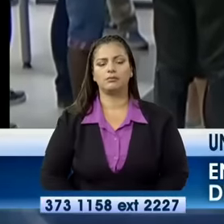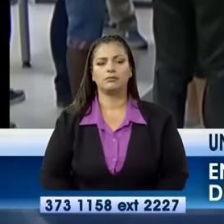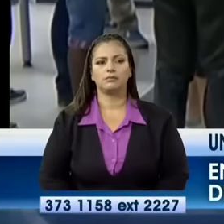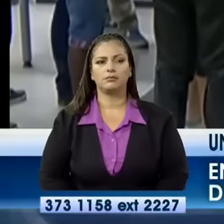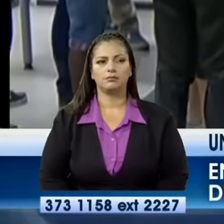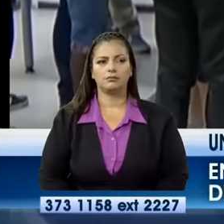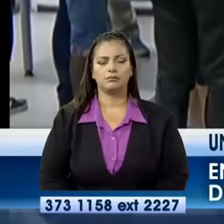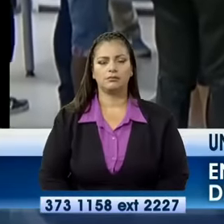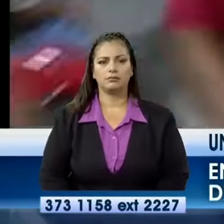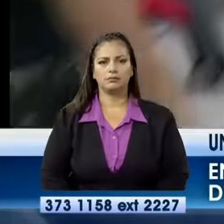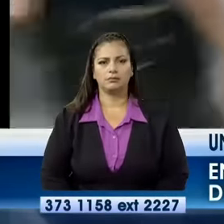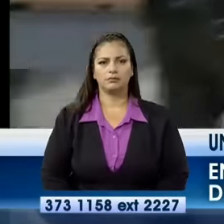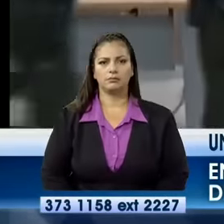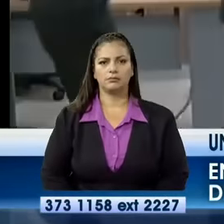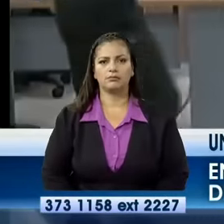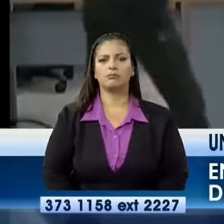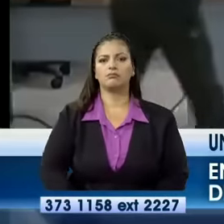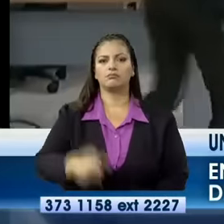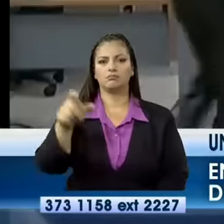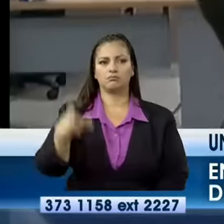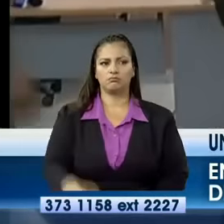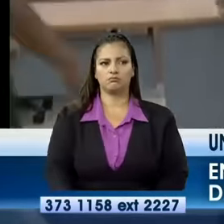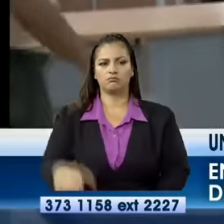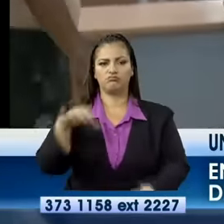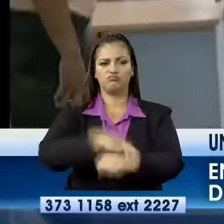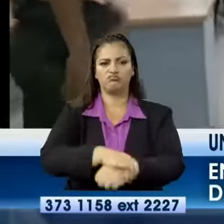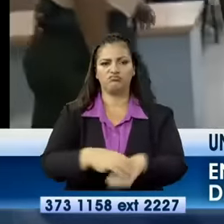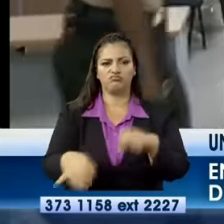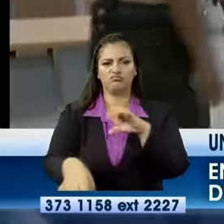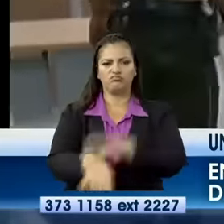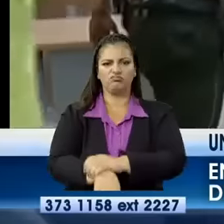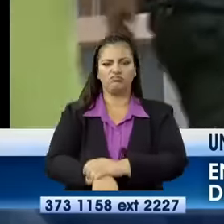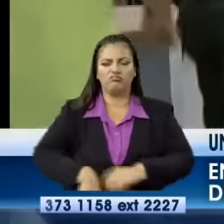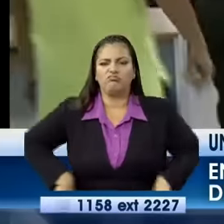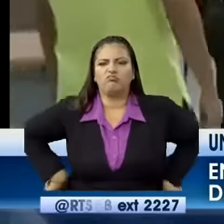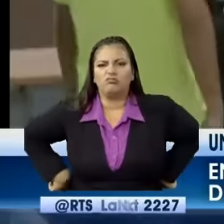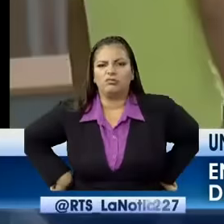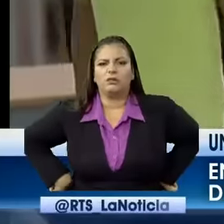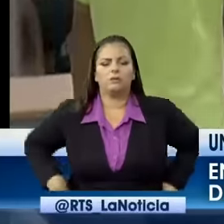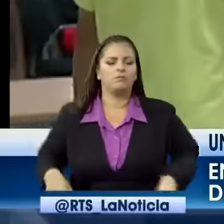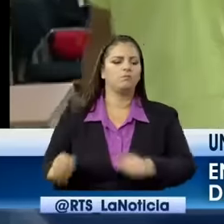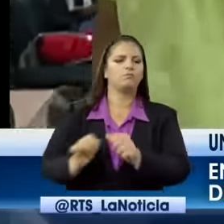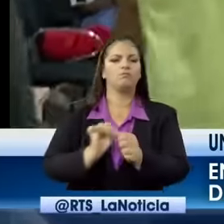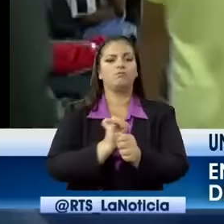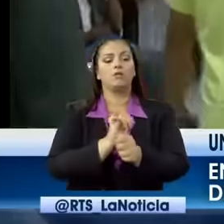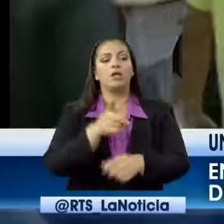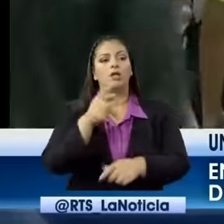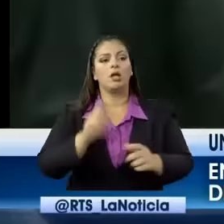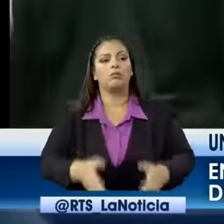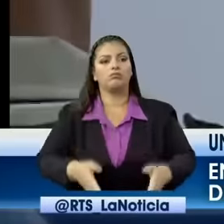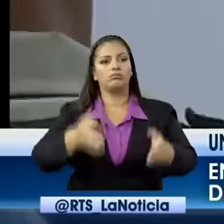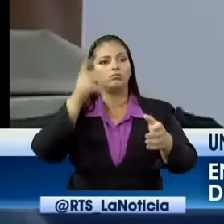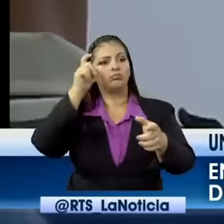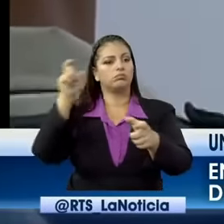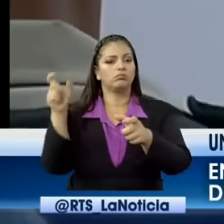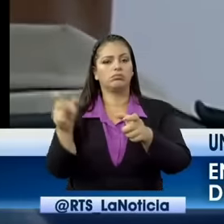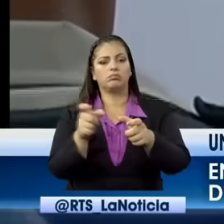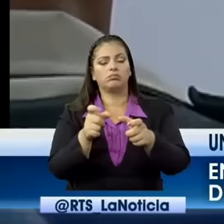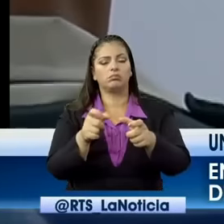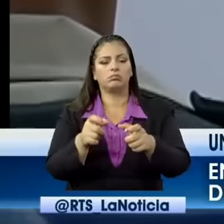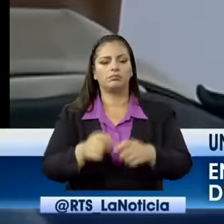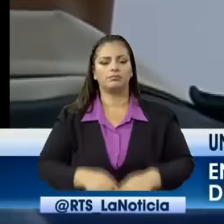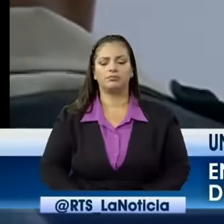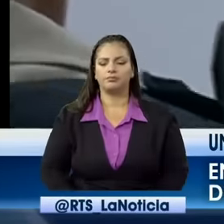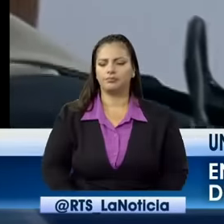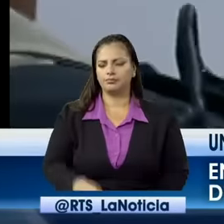los gendarmes detuvieron a una persona y la presentaron ante el fiscal de turno quien tras conocer el caso ordenó que